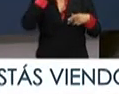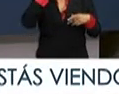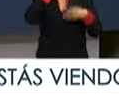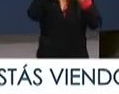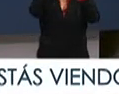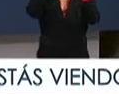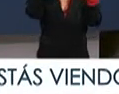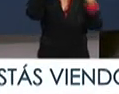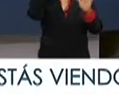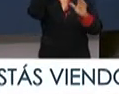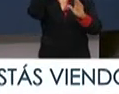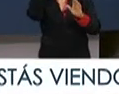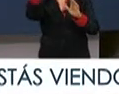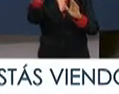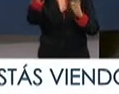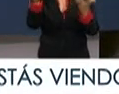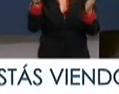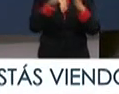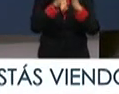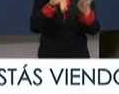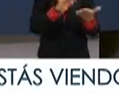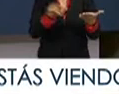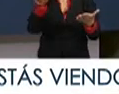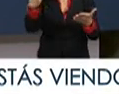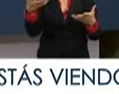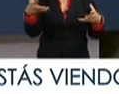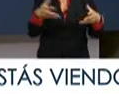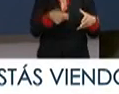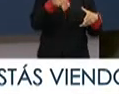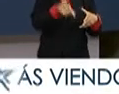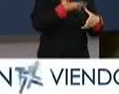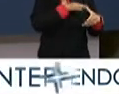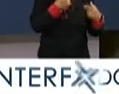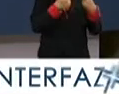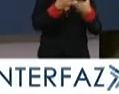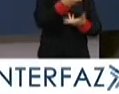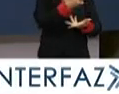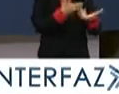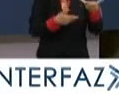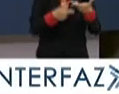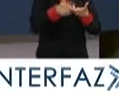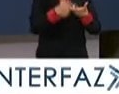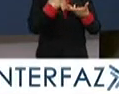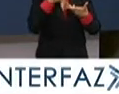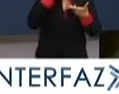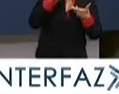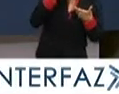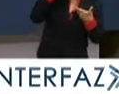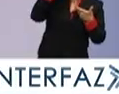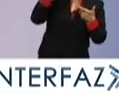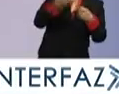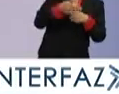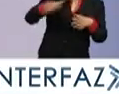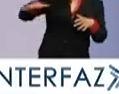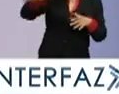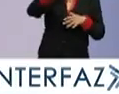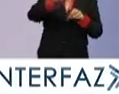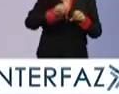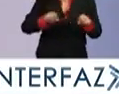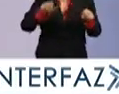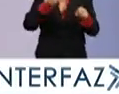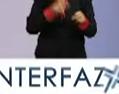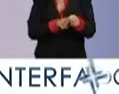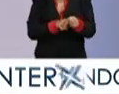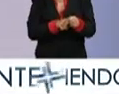visión intelectual, o sea, y esto nos lleva a eso, a poder estar previendo lo que está sucediendo en la